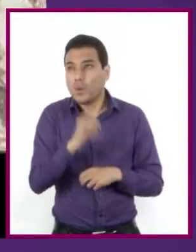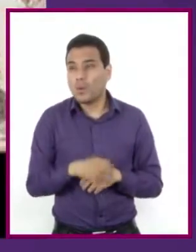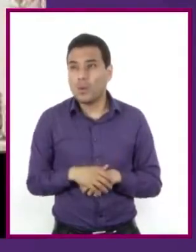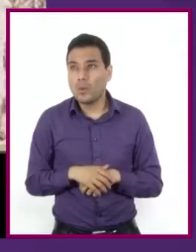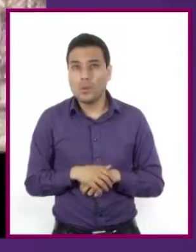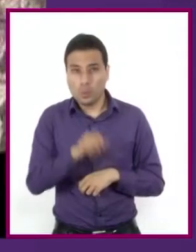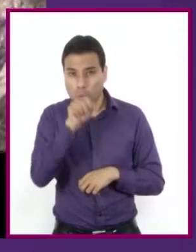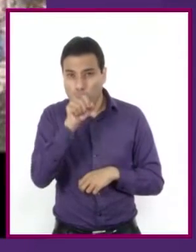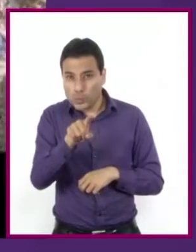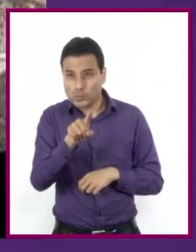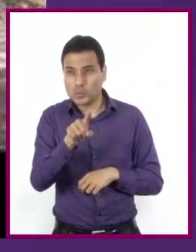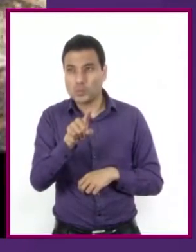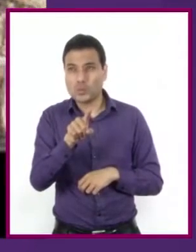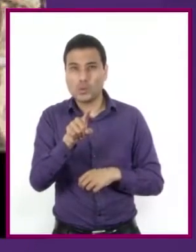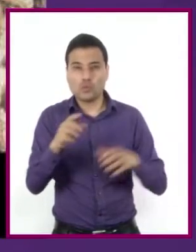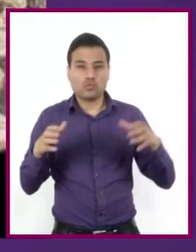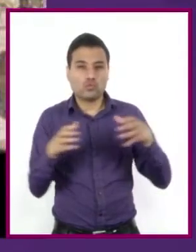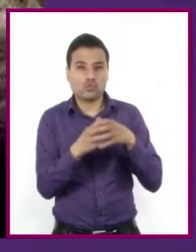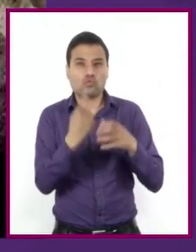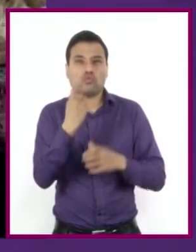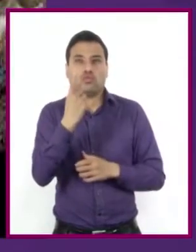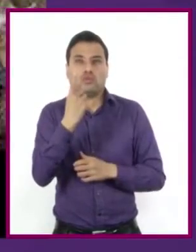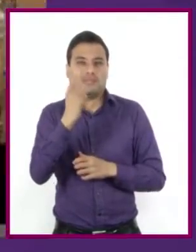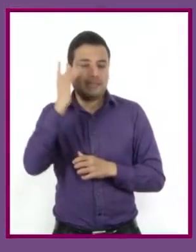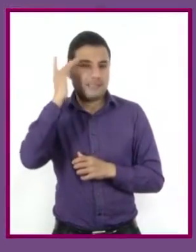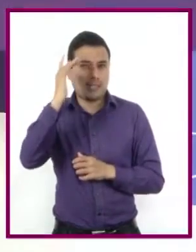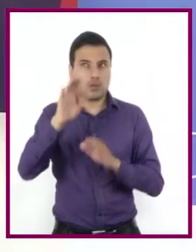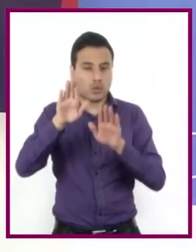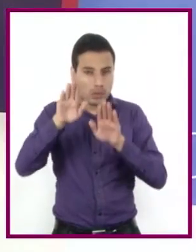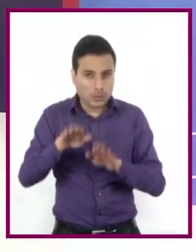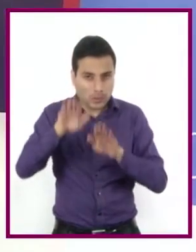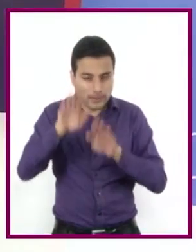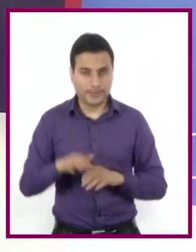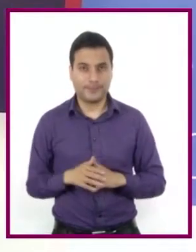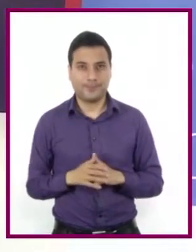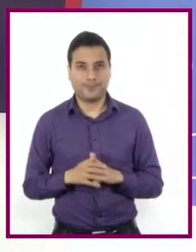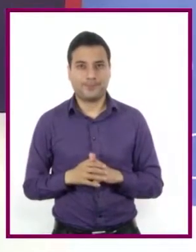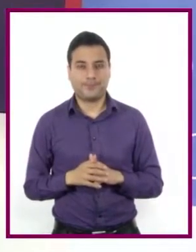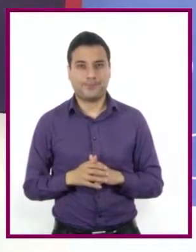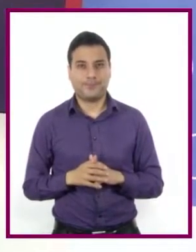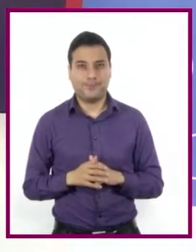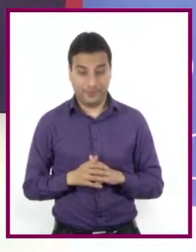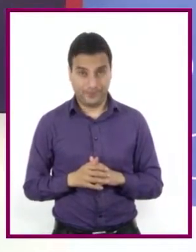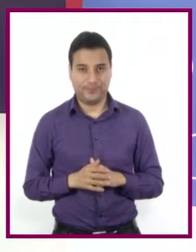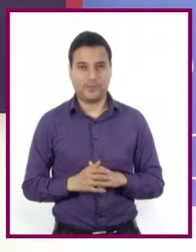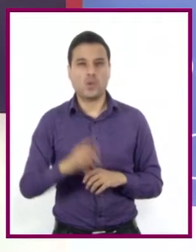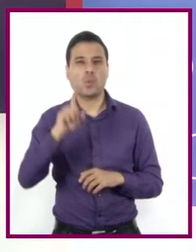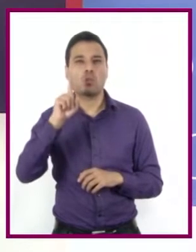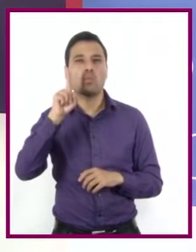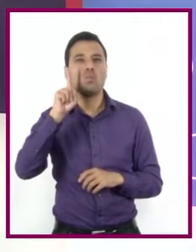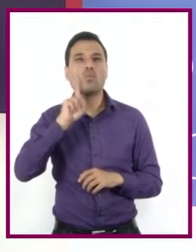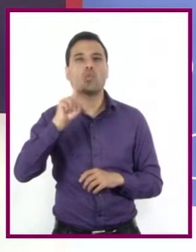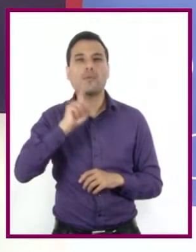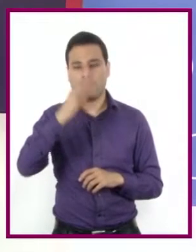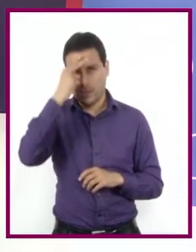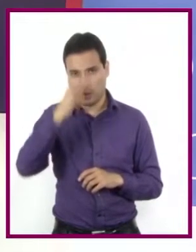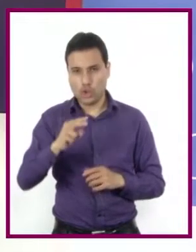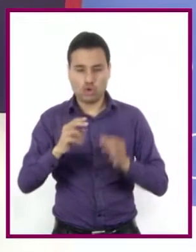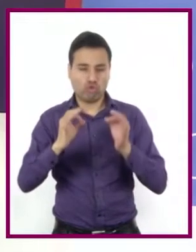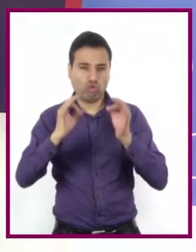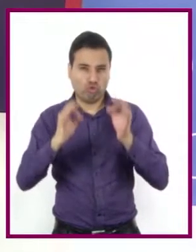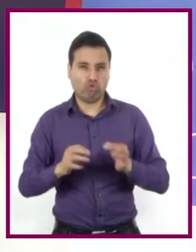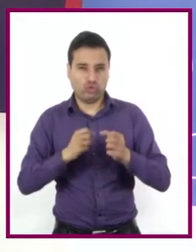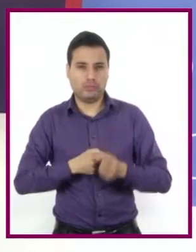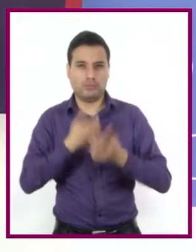culto religioso a un santo determinado. En la obra de la poetisa mexicana del barroco